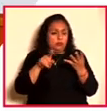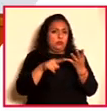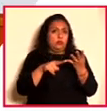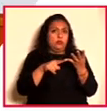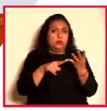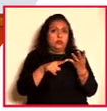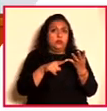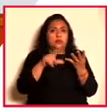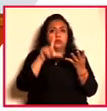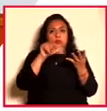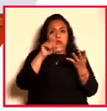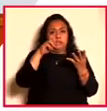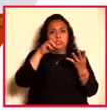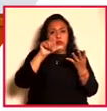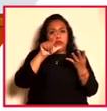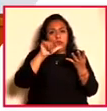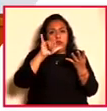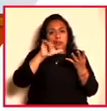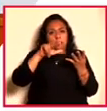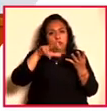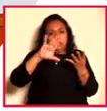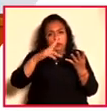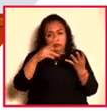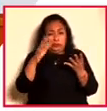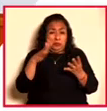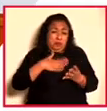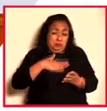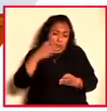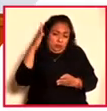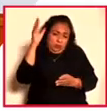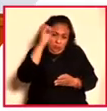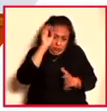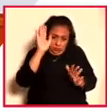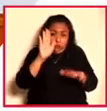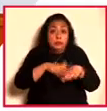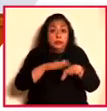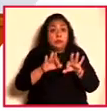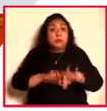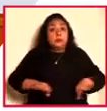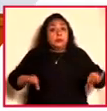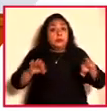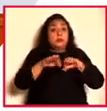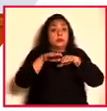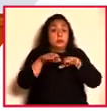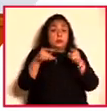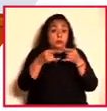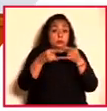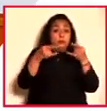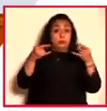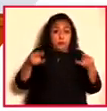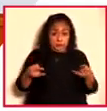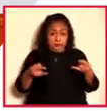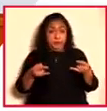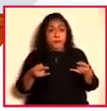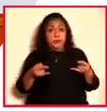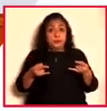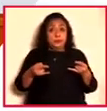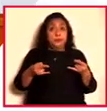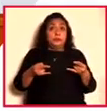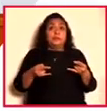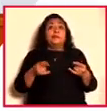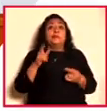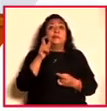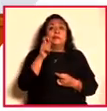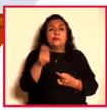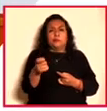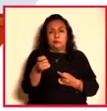La Malinche. Creo yo lo más importante de esta historia es el